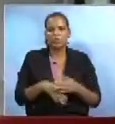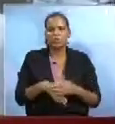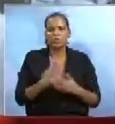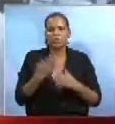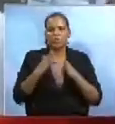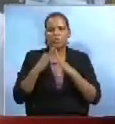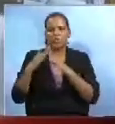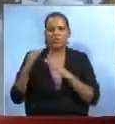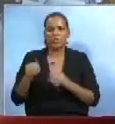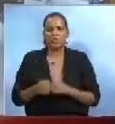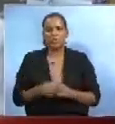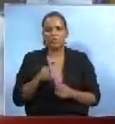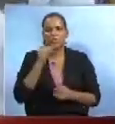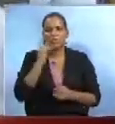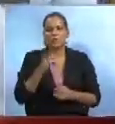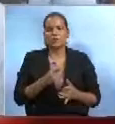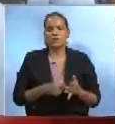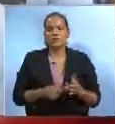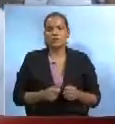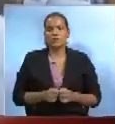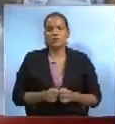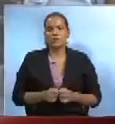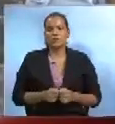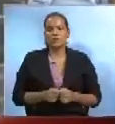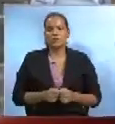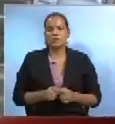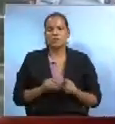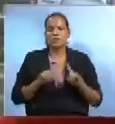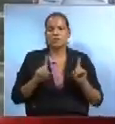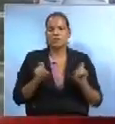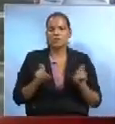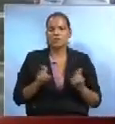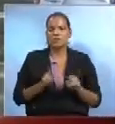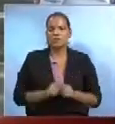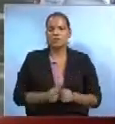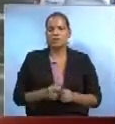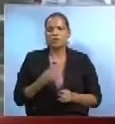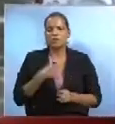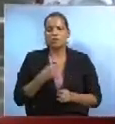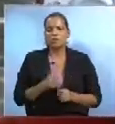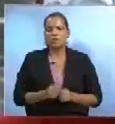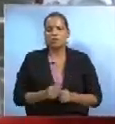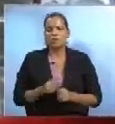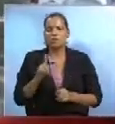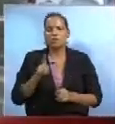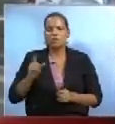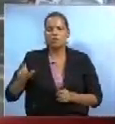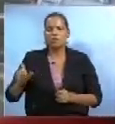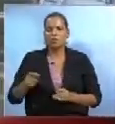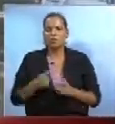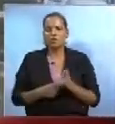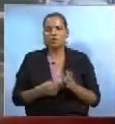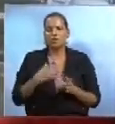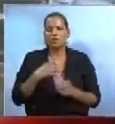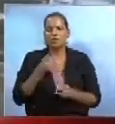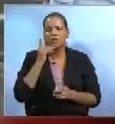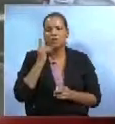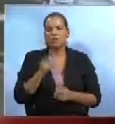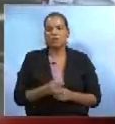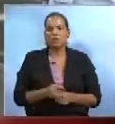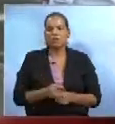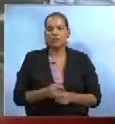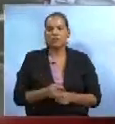vida. Yo quiero dar un punto de vista en lo siguiente. Me hago una pregunta. Una persona a la que se le está exigiendo